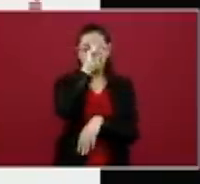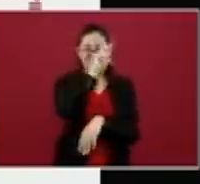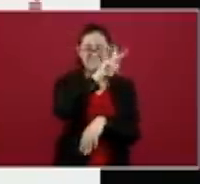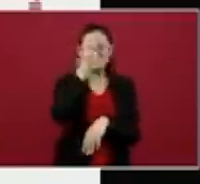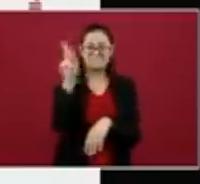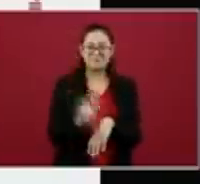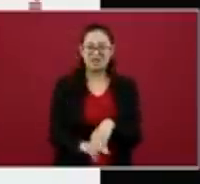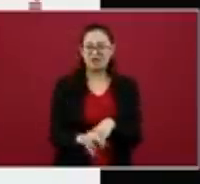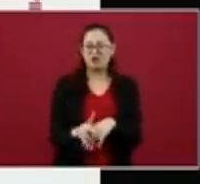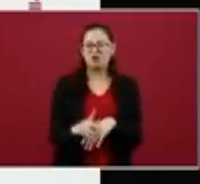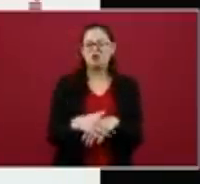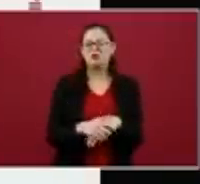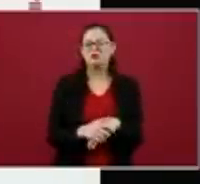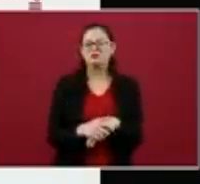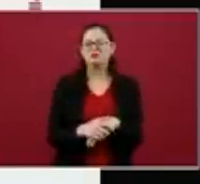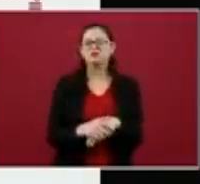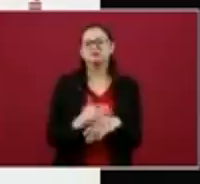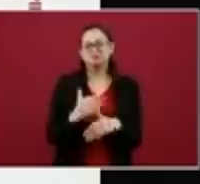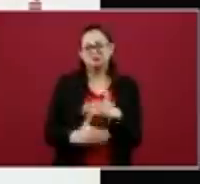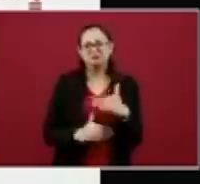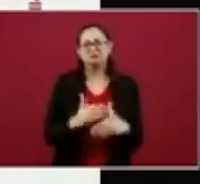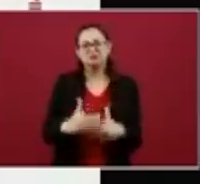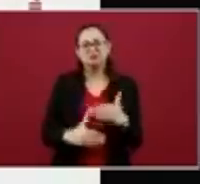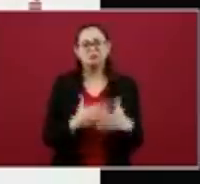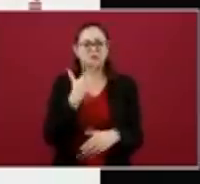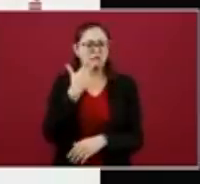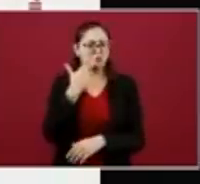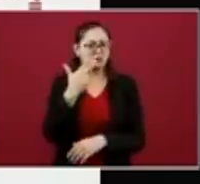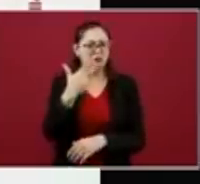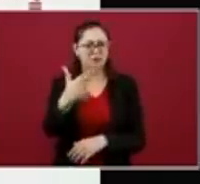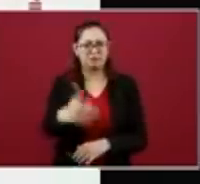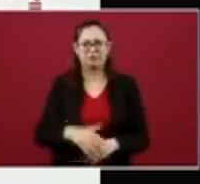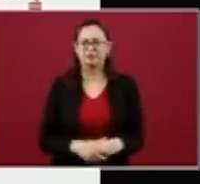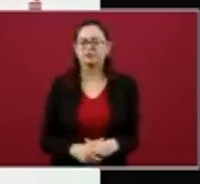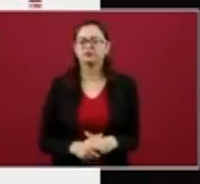últimos días de venta, se ha avanzado de manera sustancial.